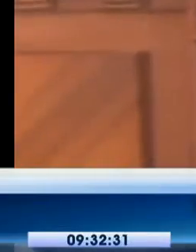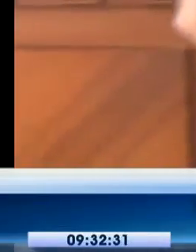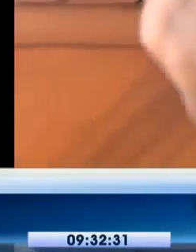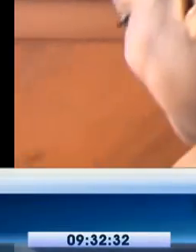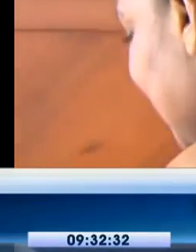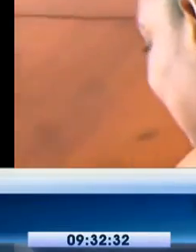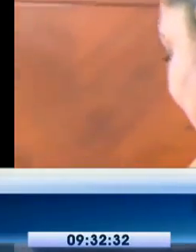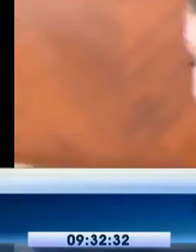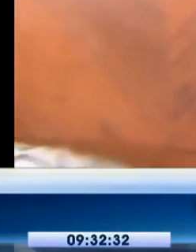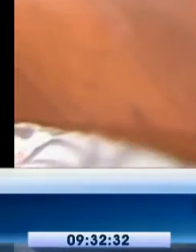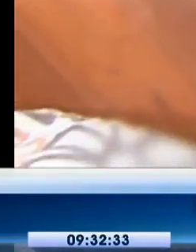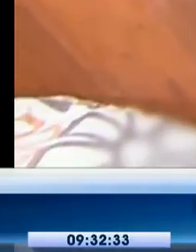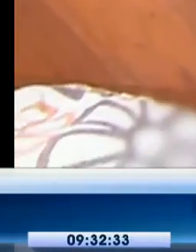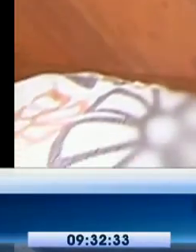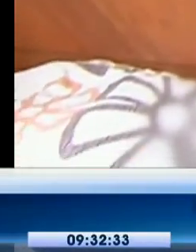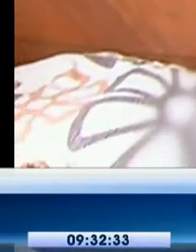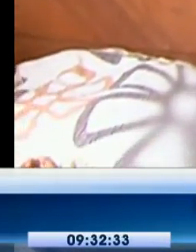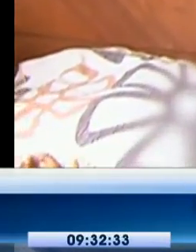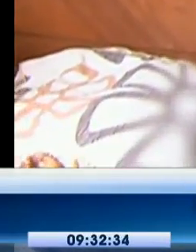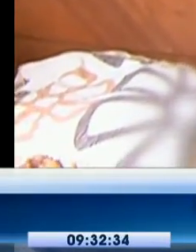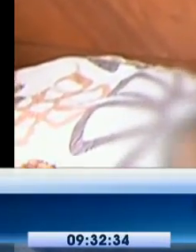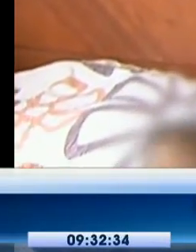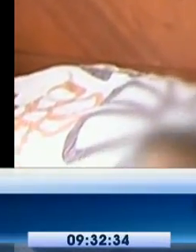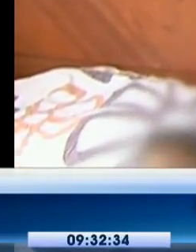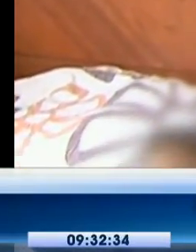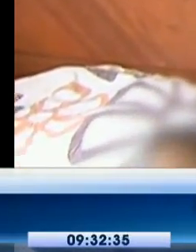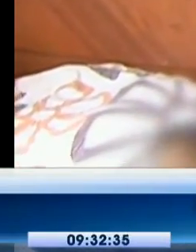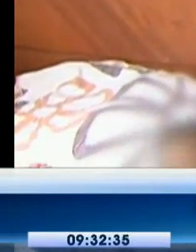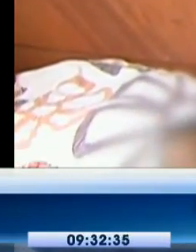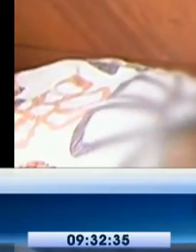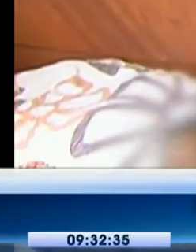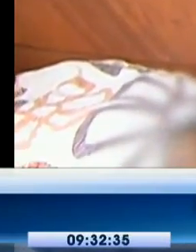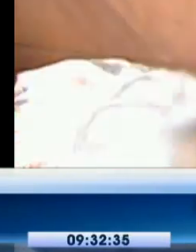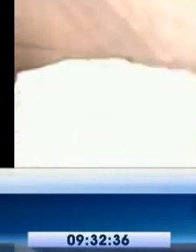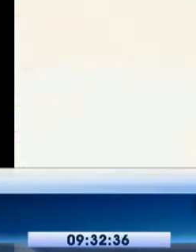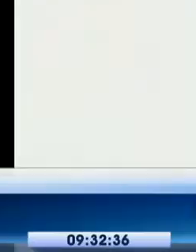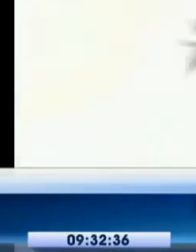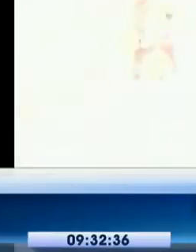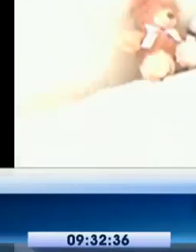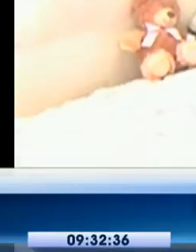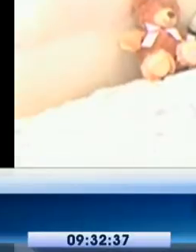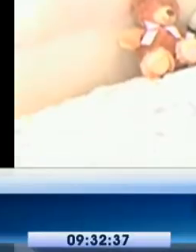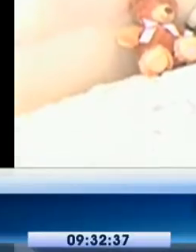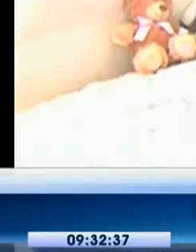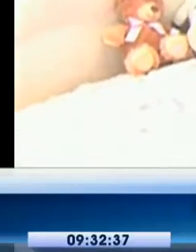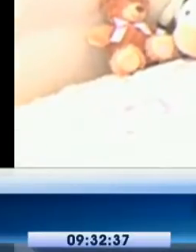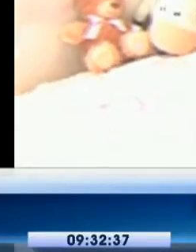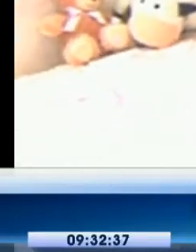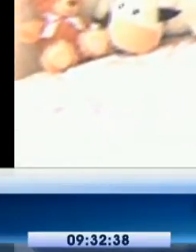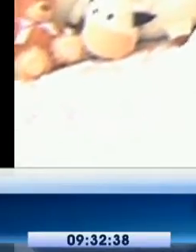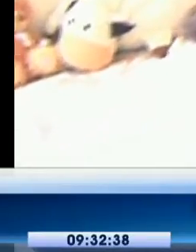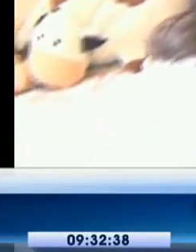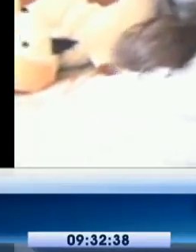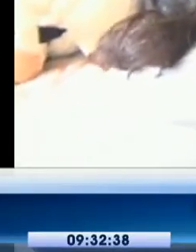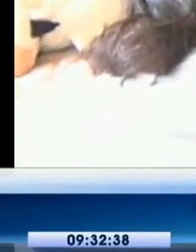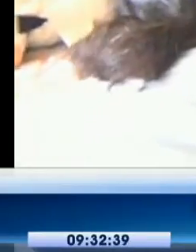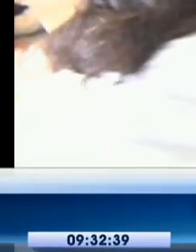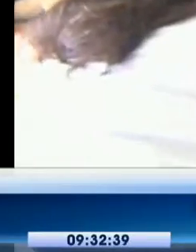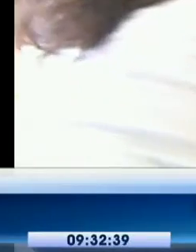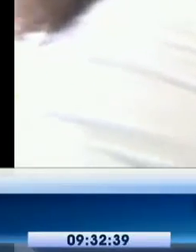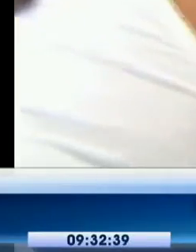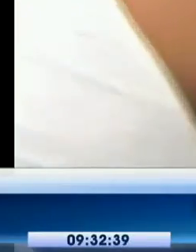pasa es un regalo de vida para Sara y una inmensa bendición para su madre. Pero el tiempo avanza y la enfermedad